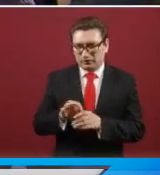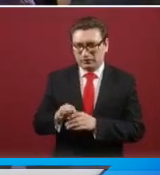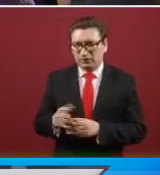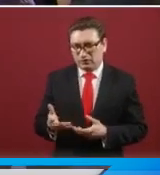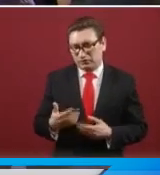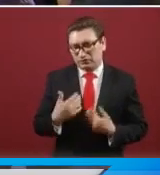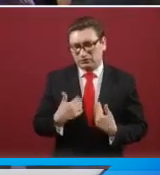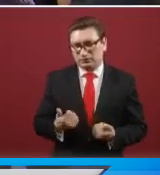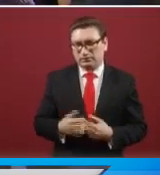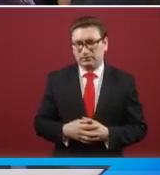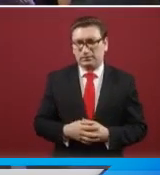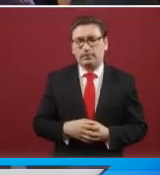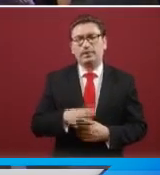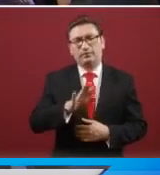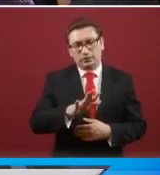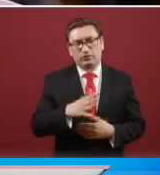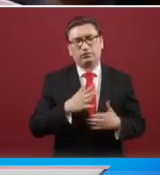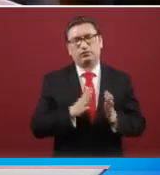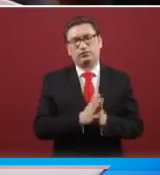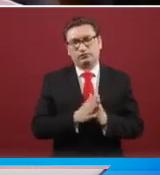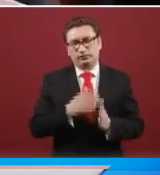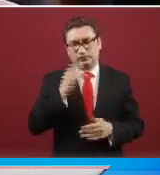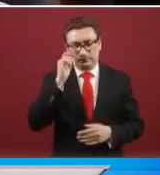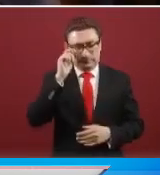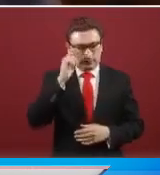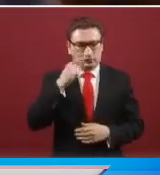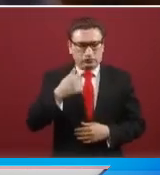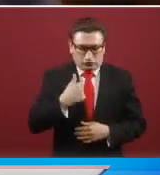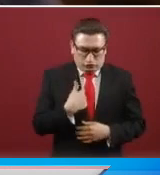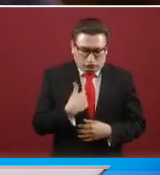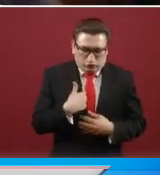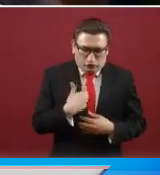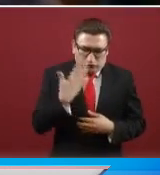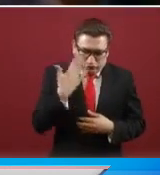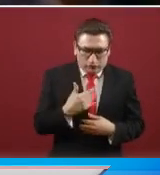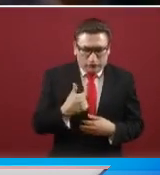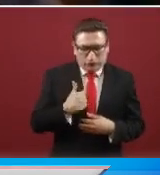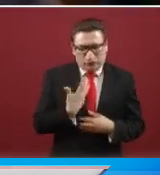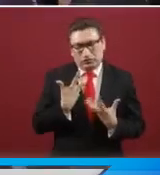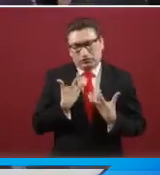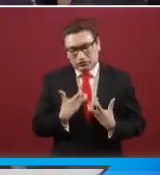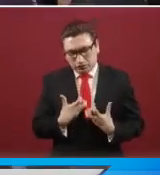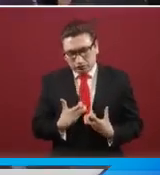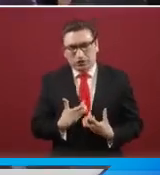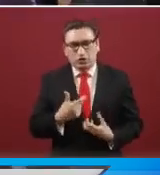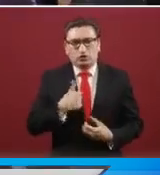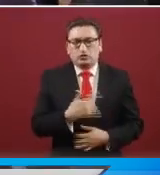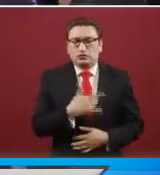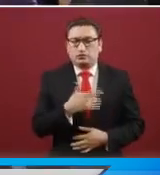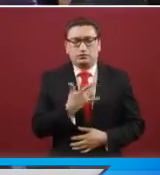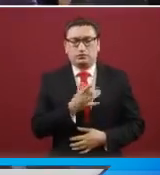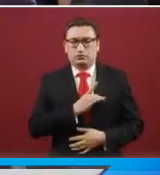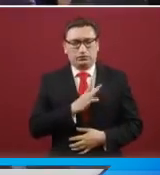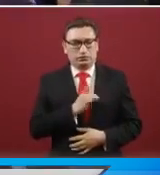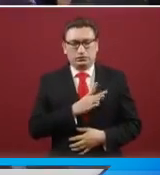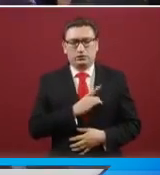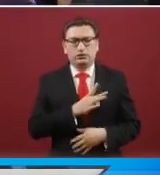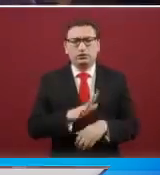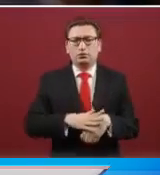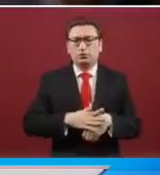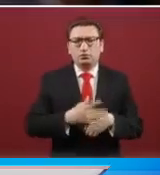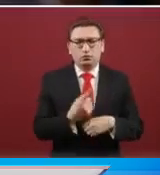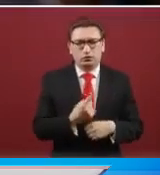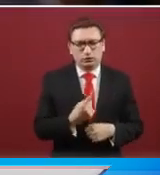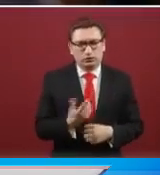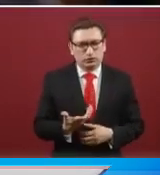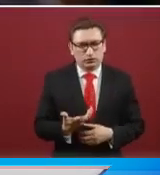fue asesinado en Nuevo Laredo en 2018, que investigaba una red de desvíos a través de empresas fantasma, donde se involucraba el anterior alcalde Carlos